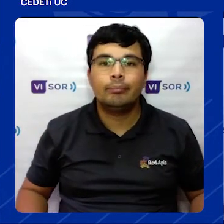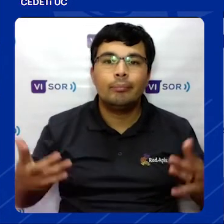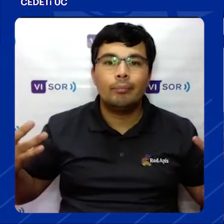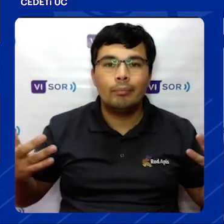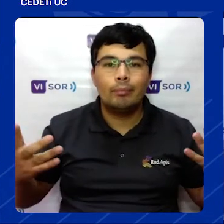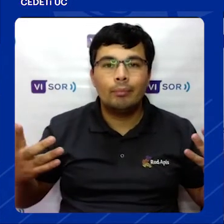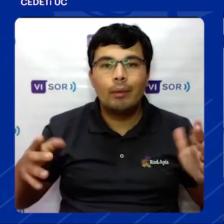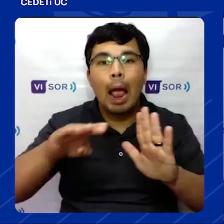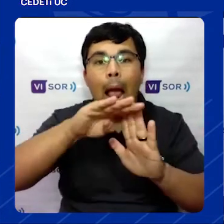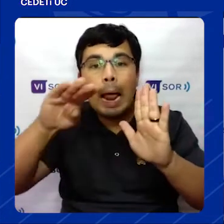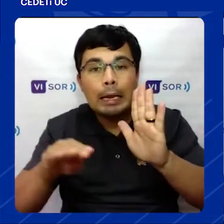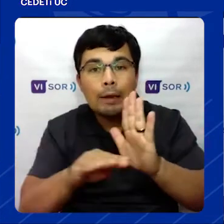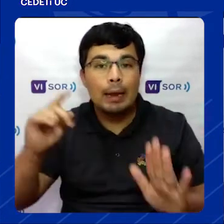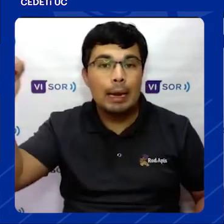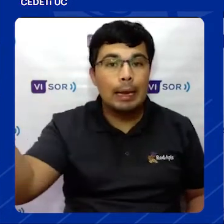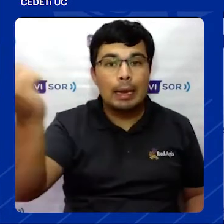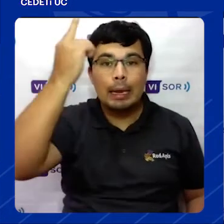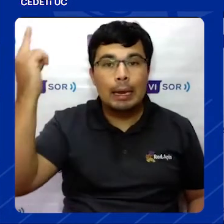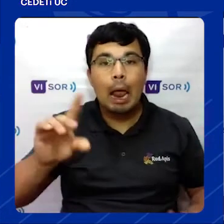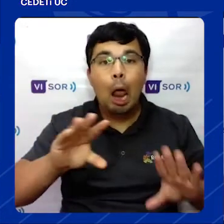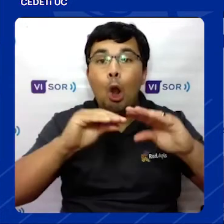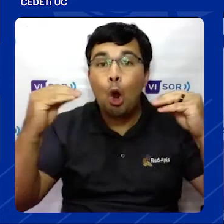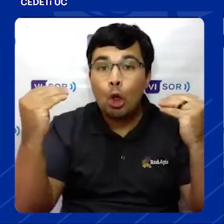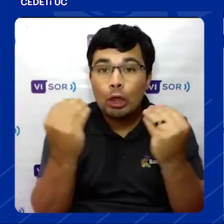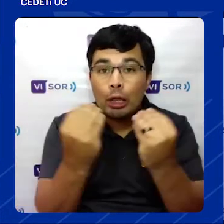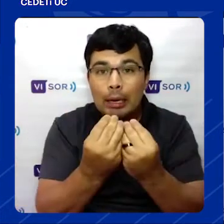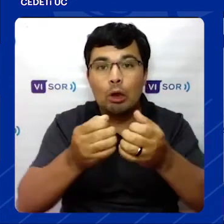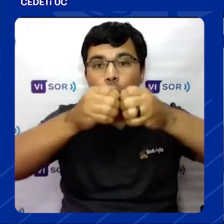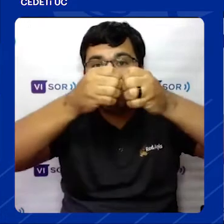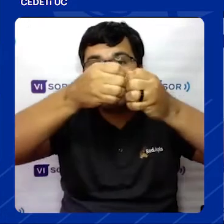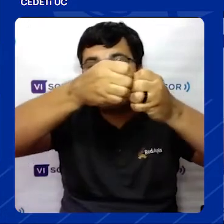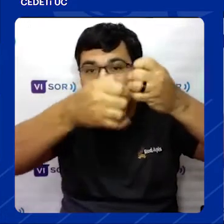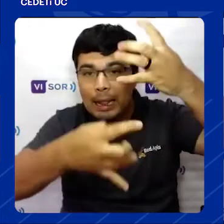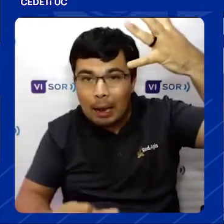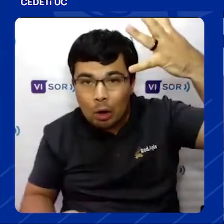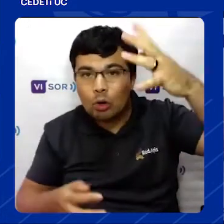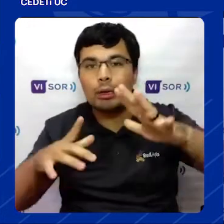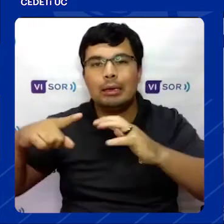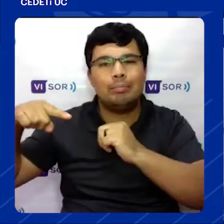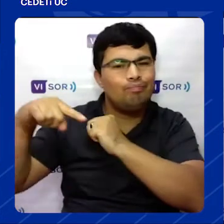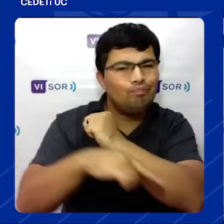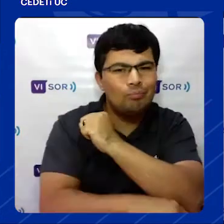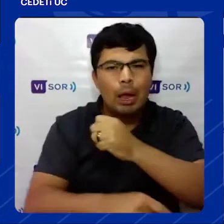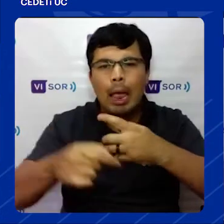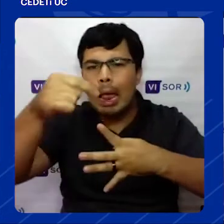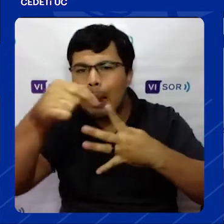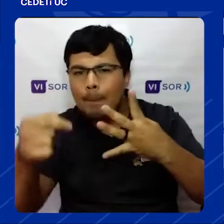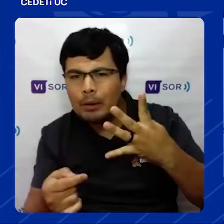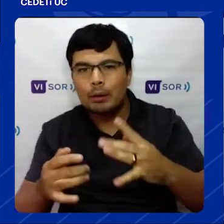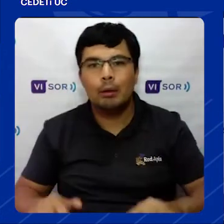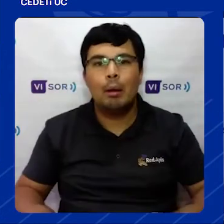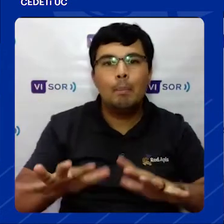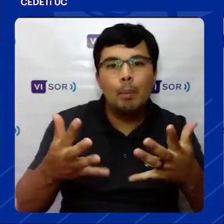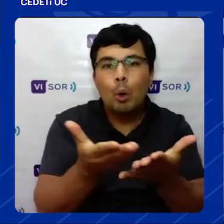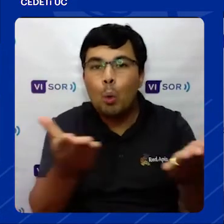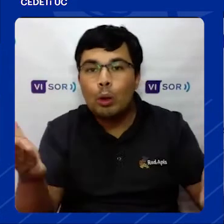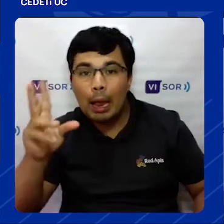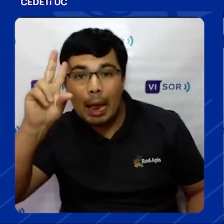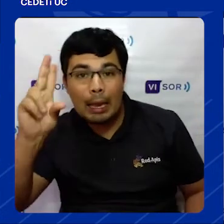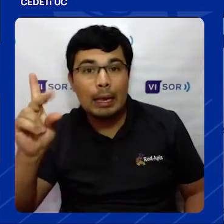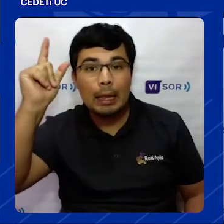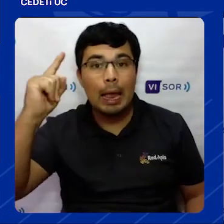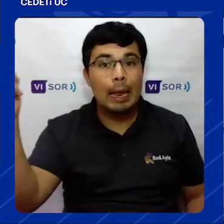A nivel general, los contenidos, el desglose es mucho más específico, pero para darles una idea general de qué es lo que vamos a tratar, vamos a